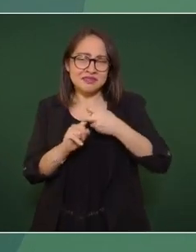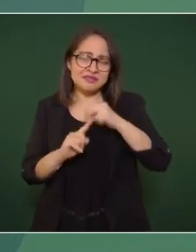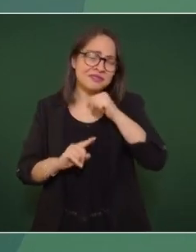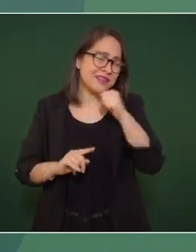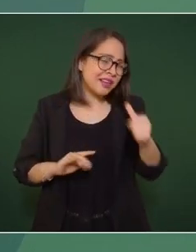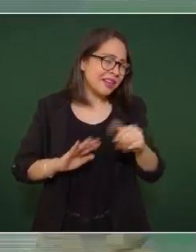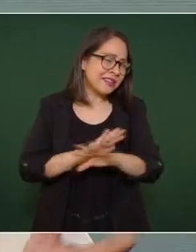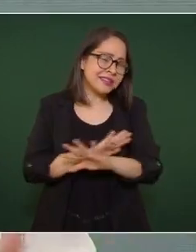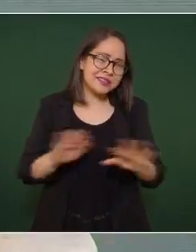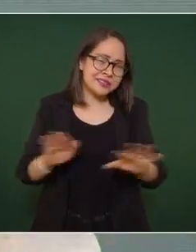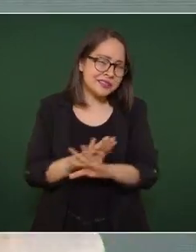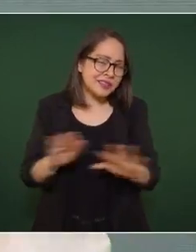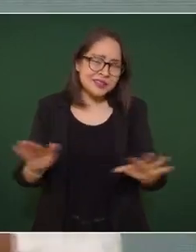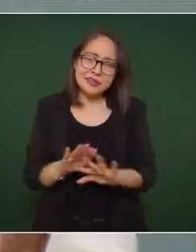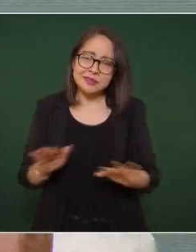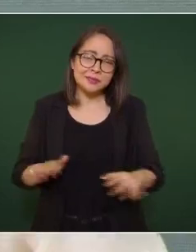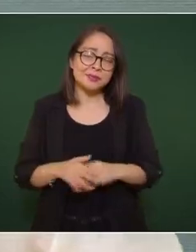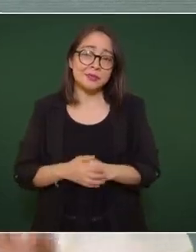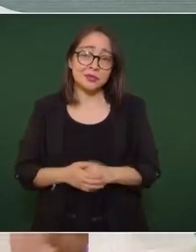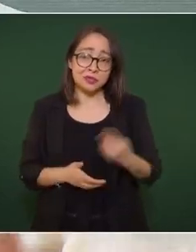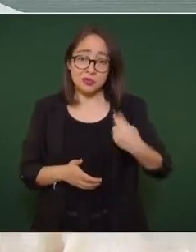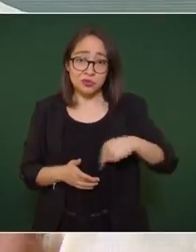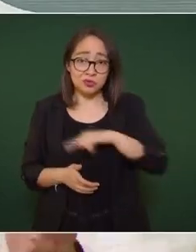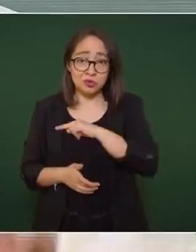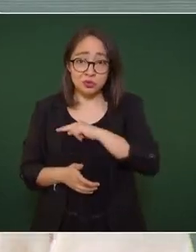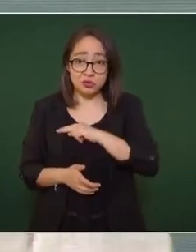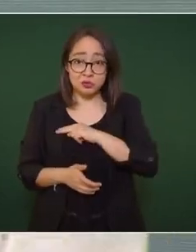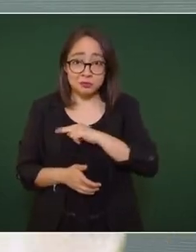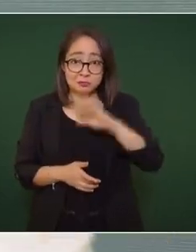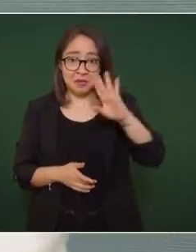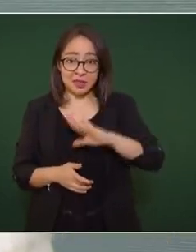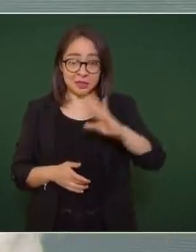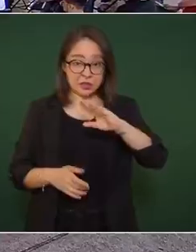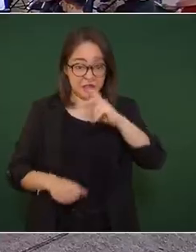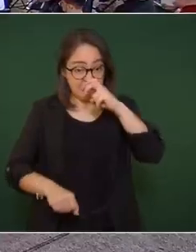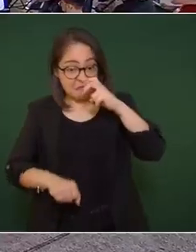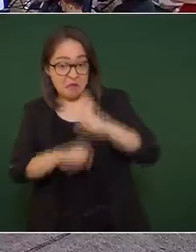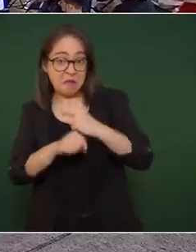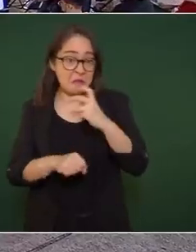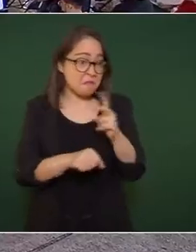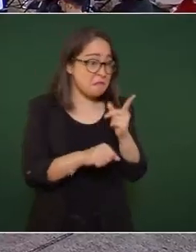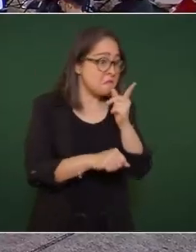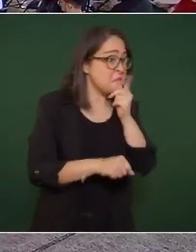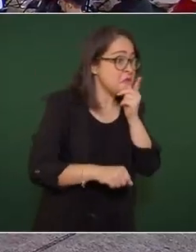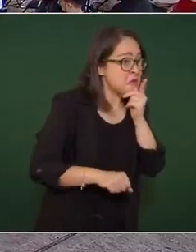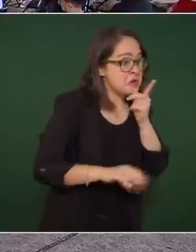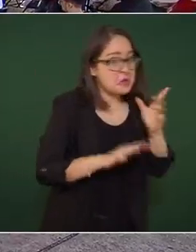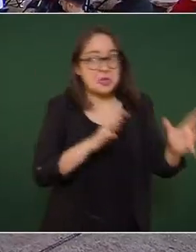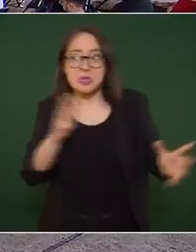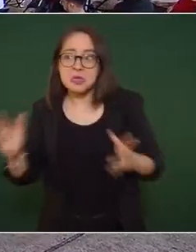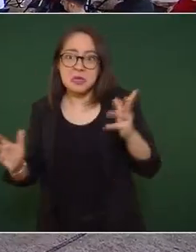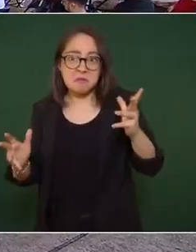No vamos a actuar como policías de ningún gobierno extranjero.